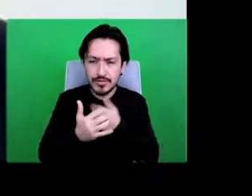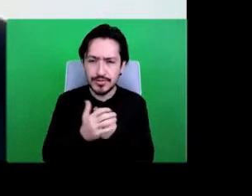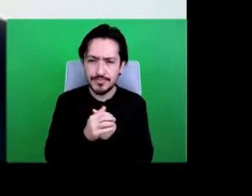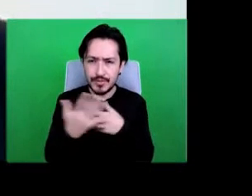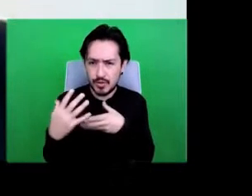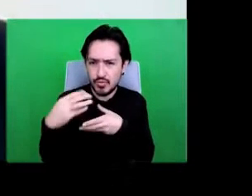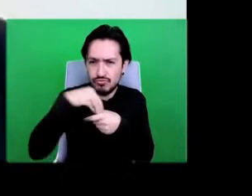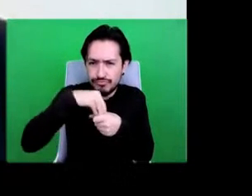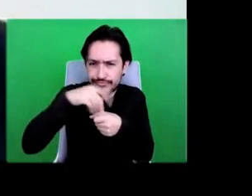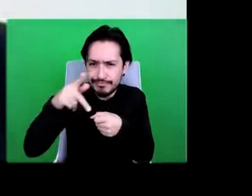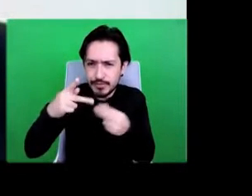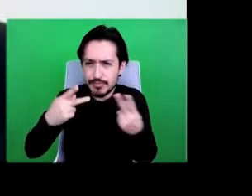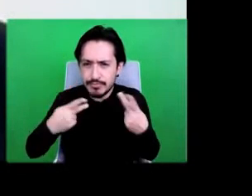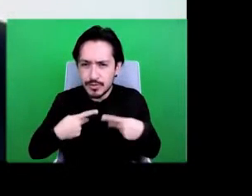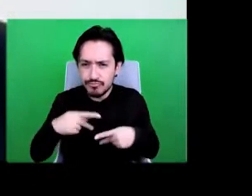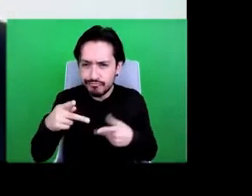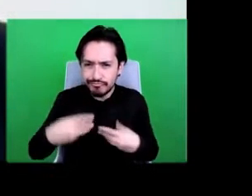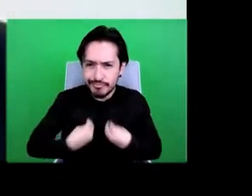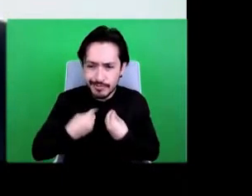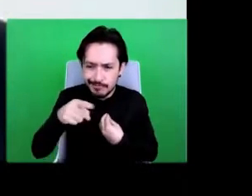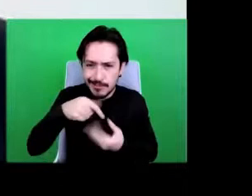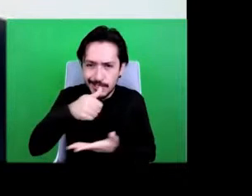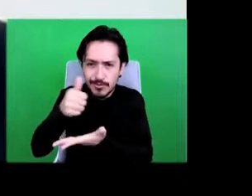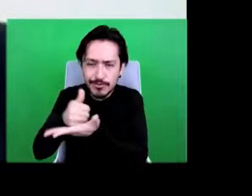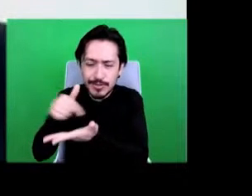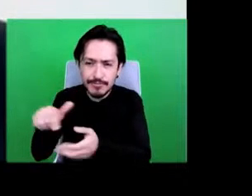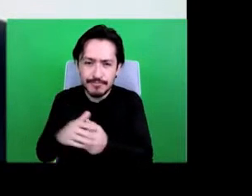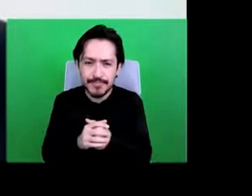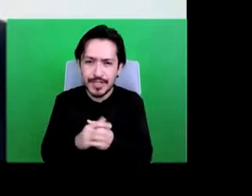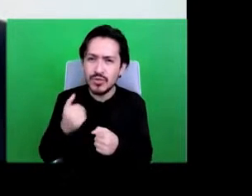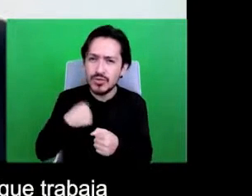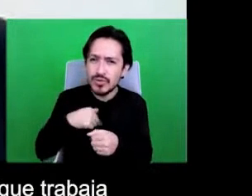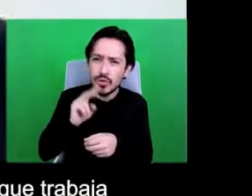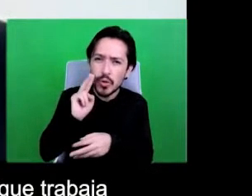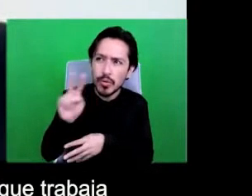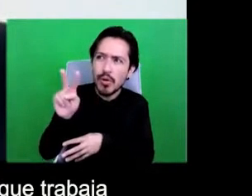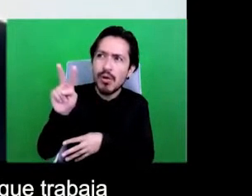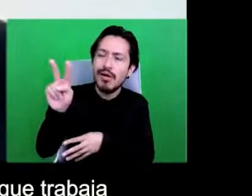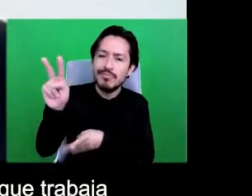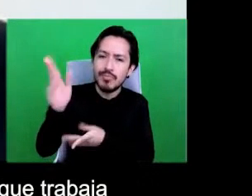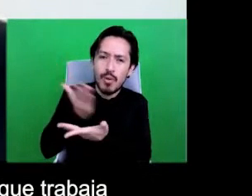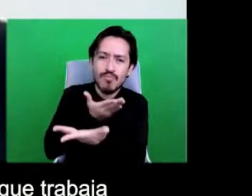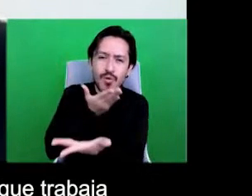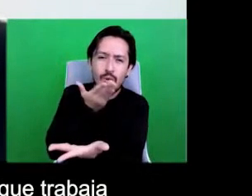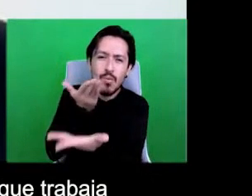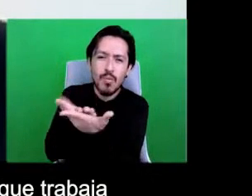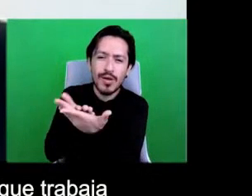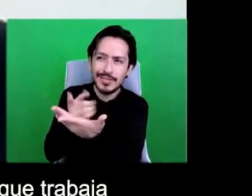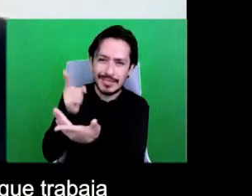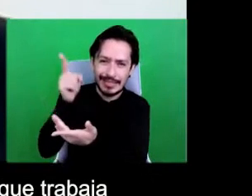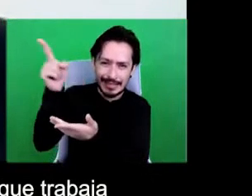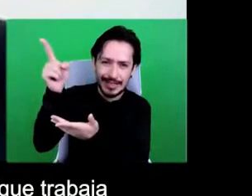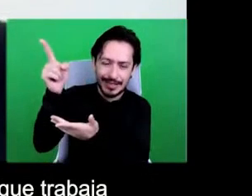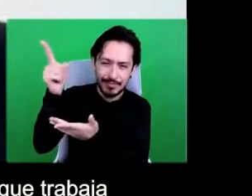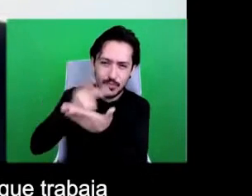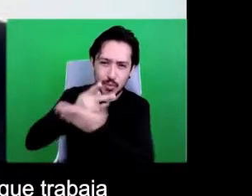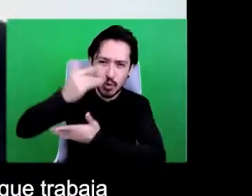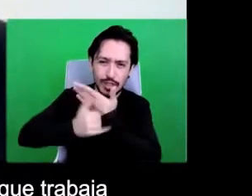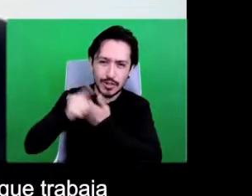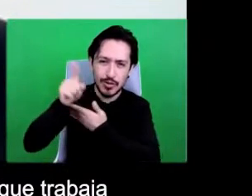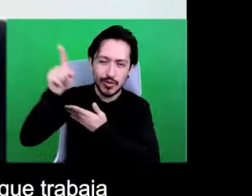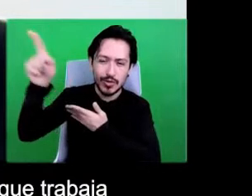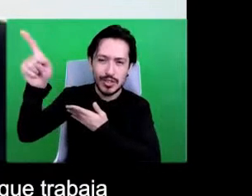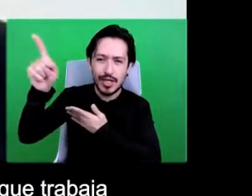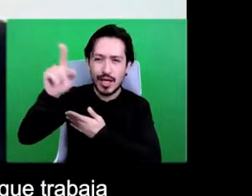Pudimos tener un ejercicio en donde vimos propuestas de Europa, propuestas de Centroamérica, propuestas de